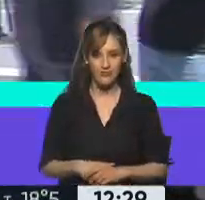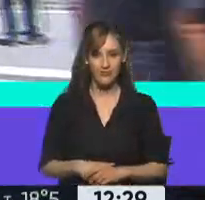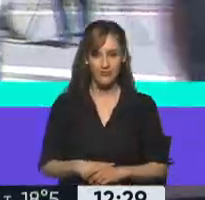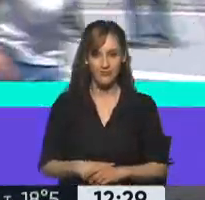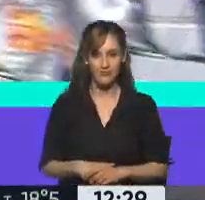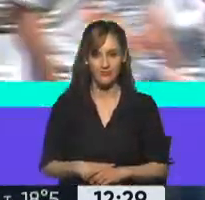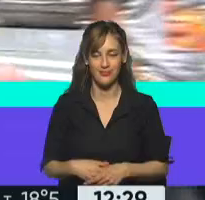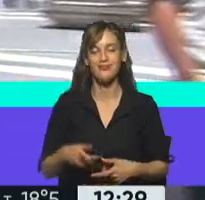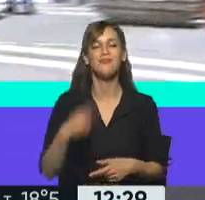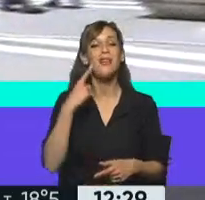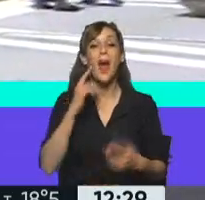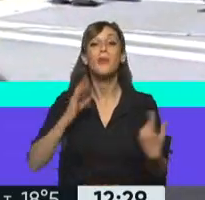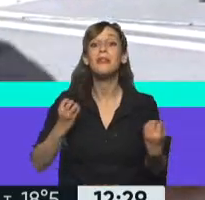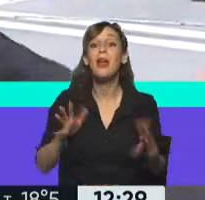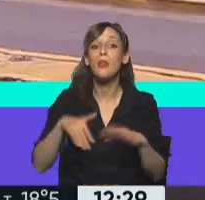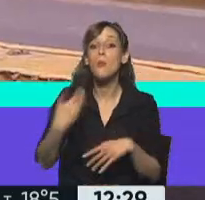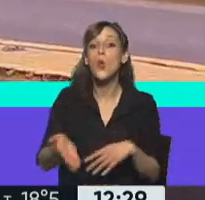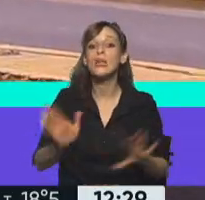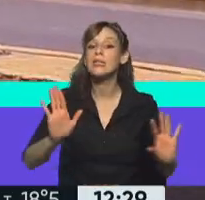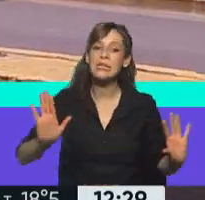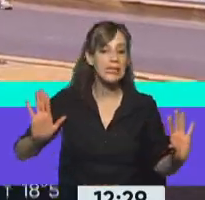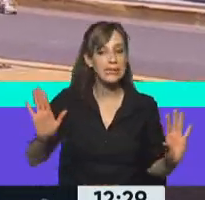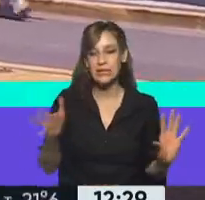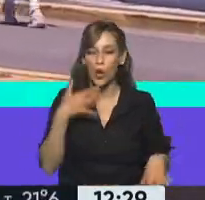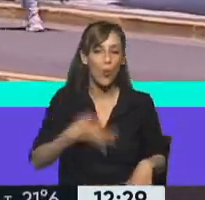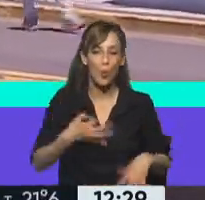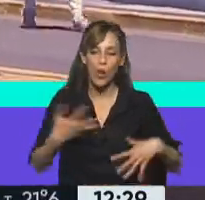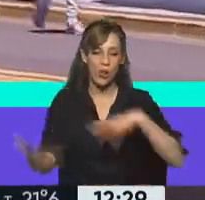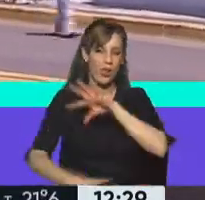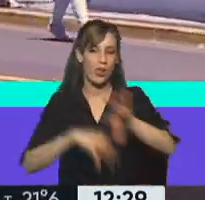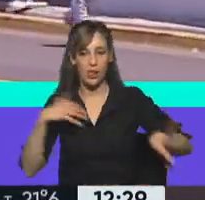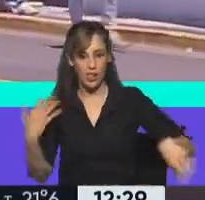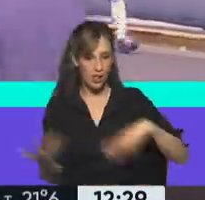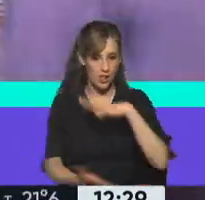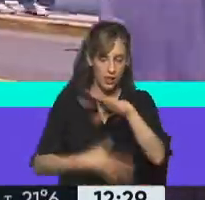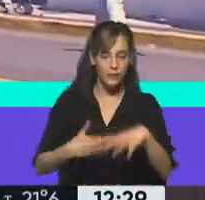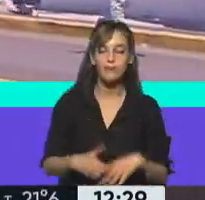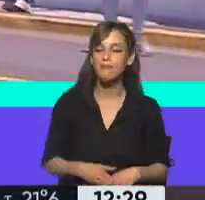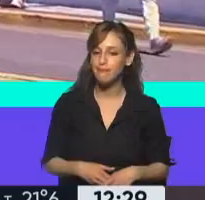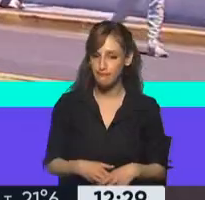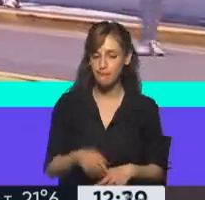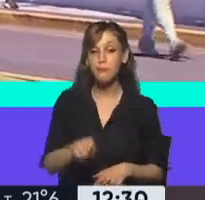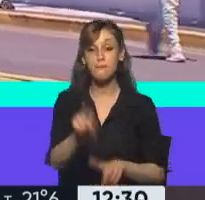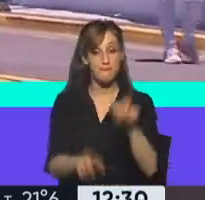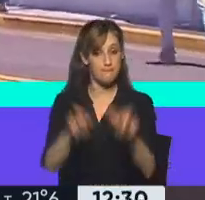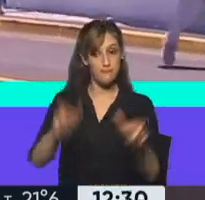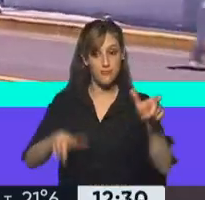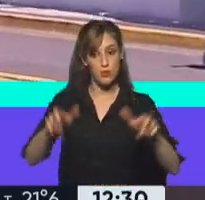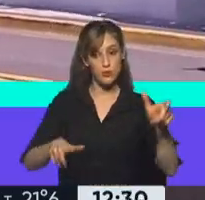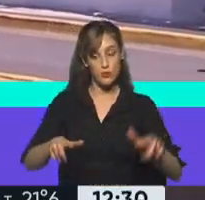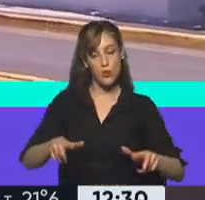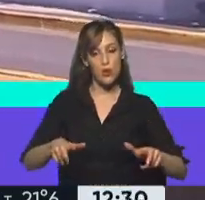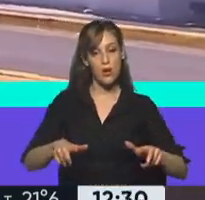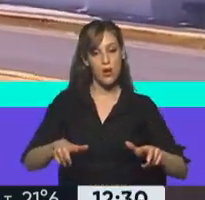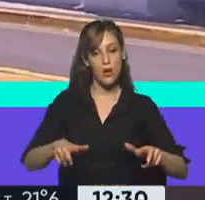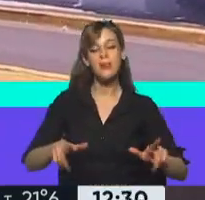después estos mismos lugares cuando ingresen, claro está, las diferentes columnas. Mira, acá está la gente, un